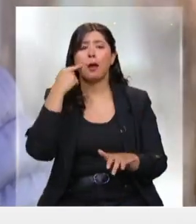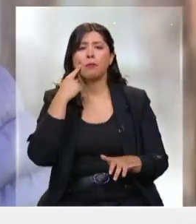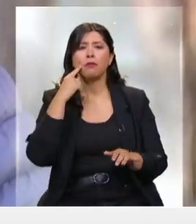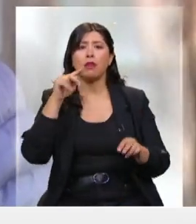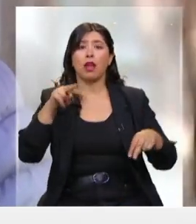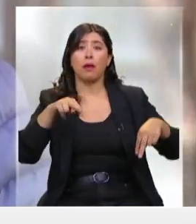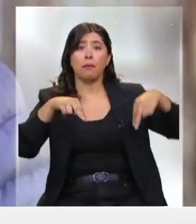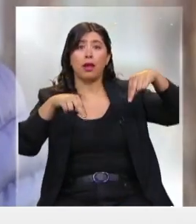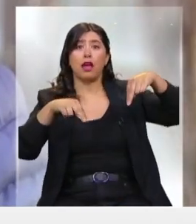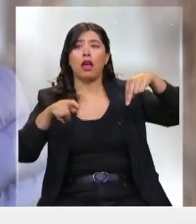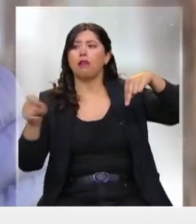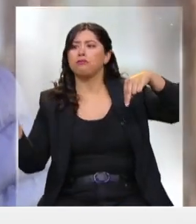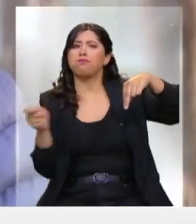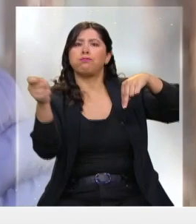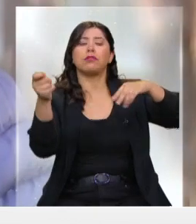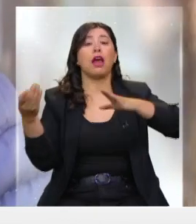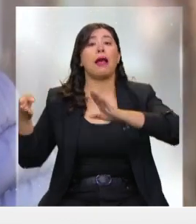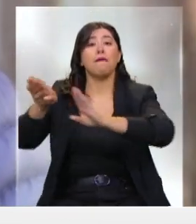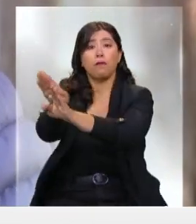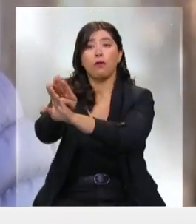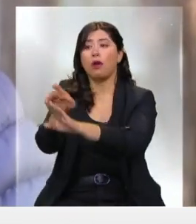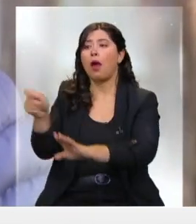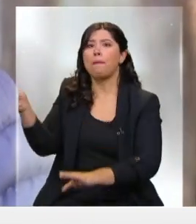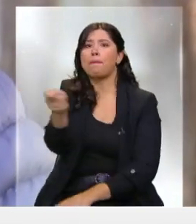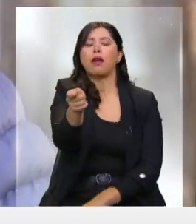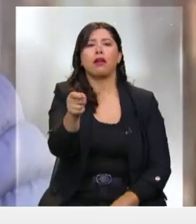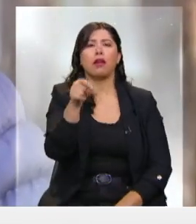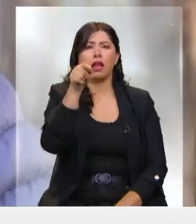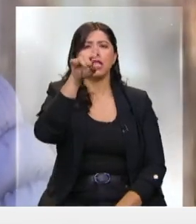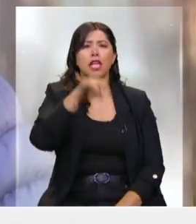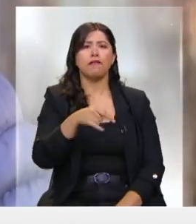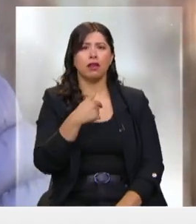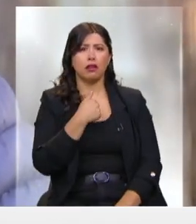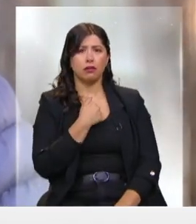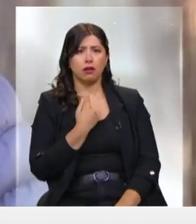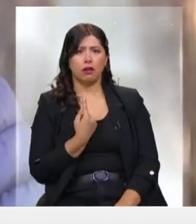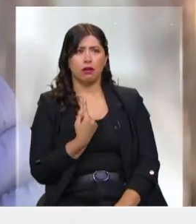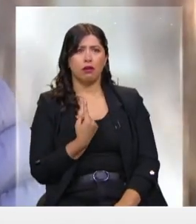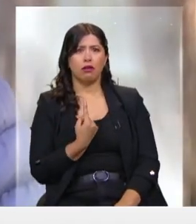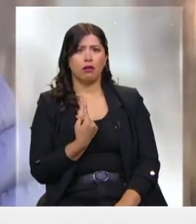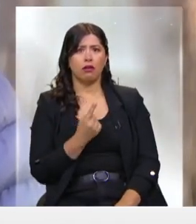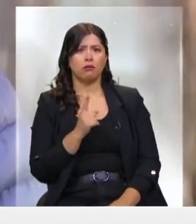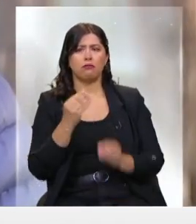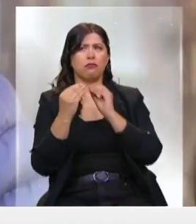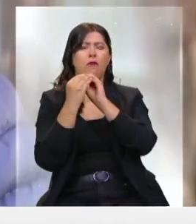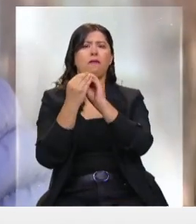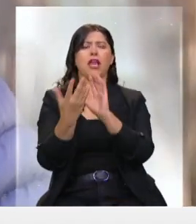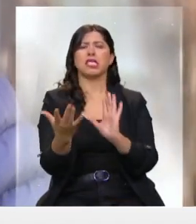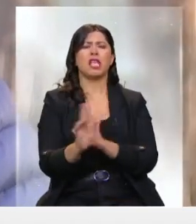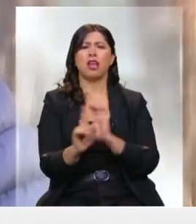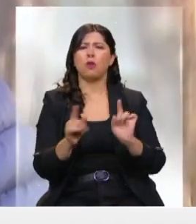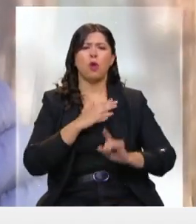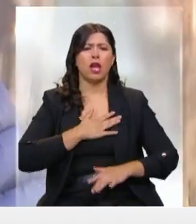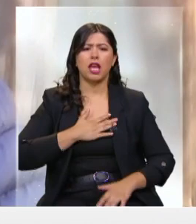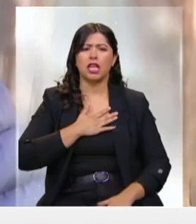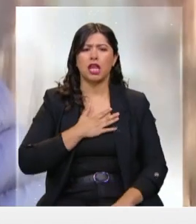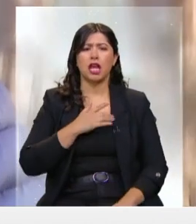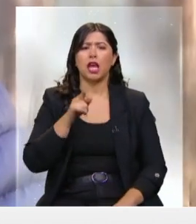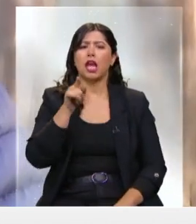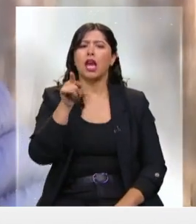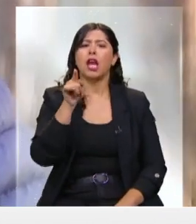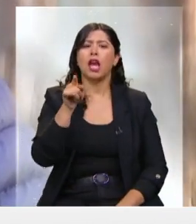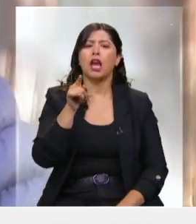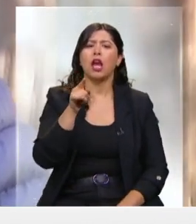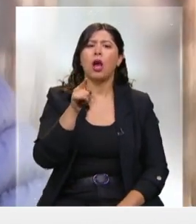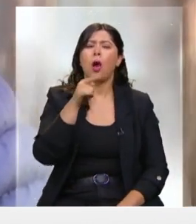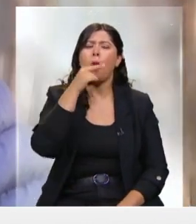la cierra con pestillo, yo sabía lo que iba. Ya él sabía que yo no lo iba a besar, que yo no, él